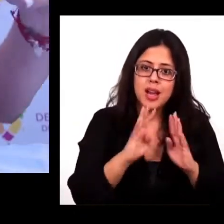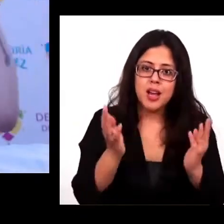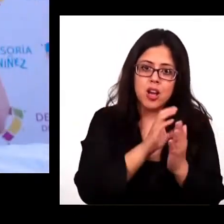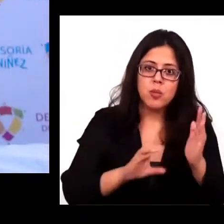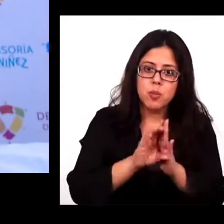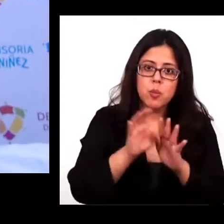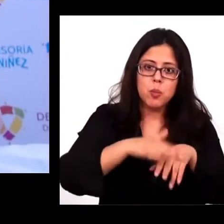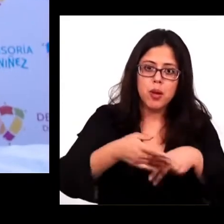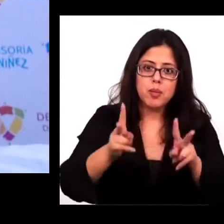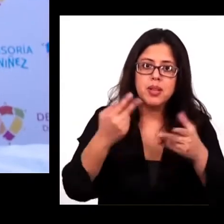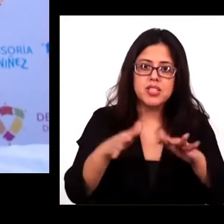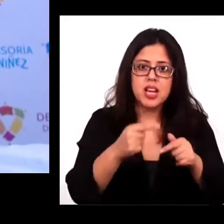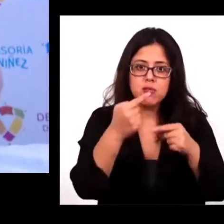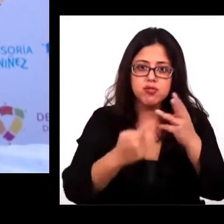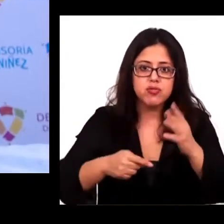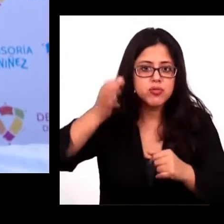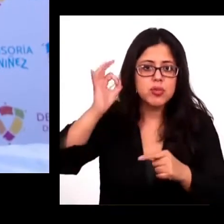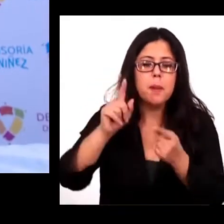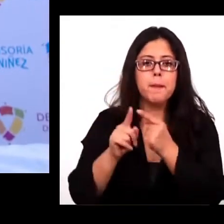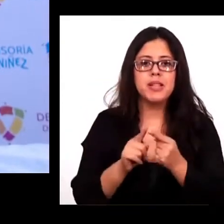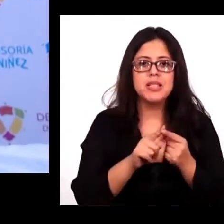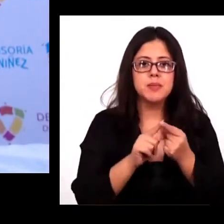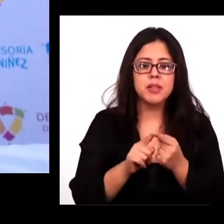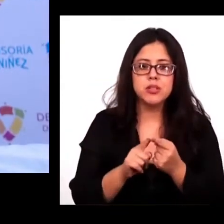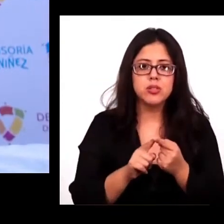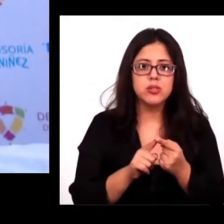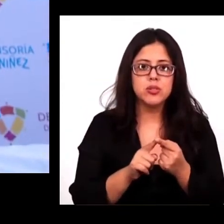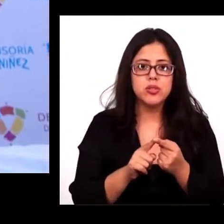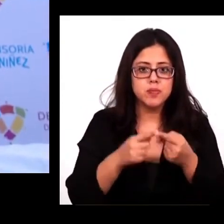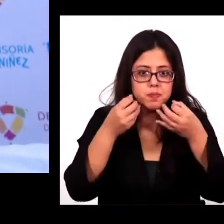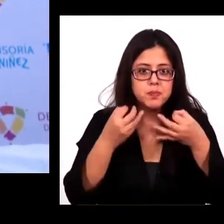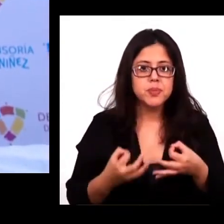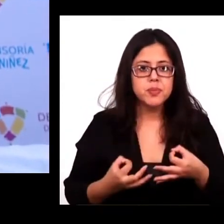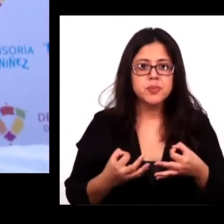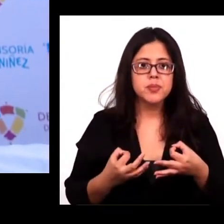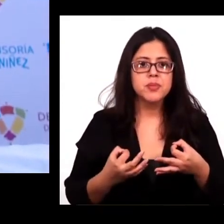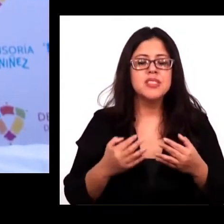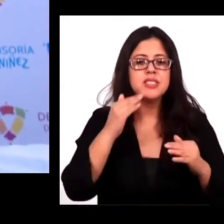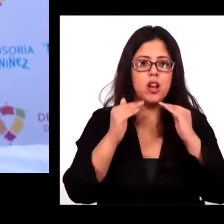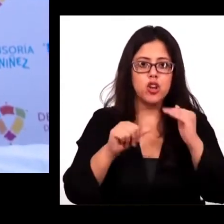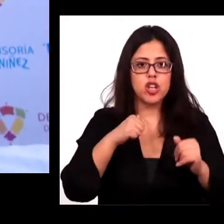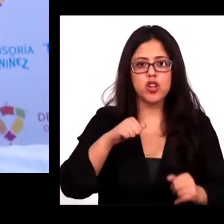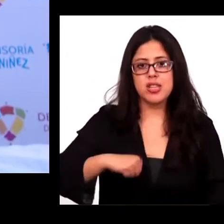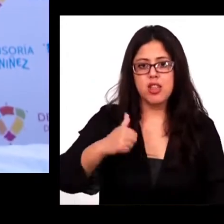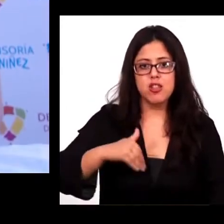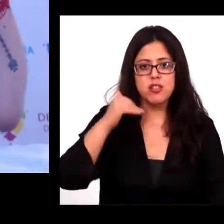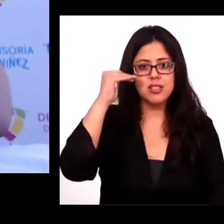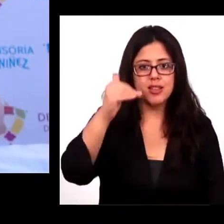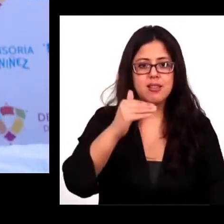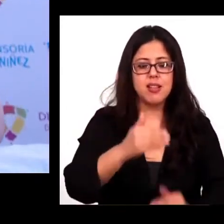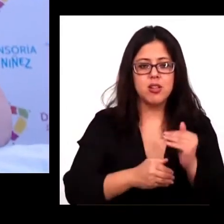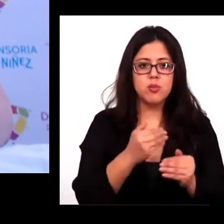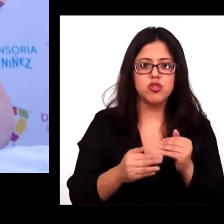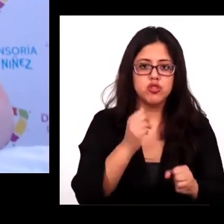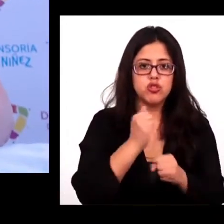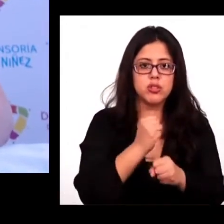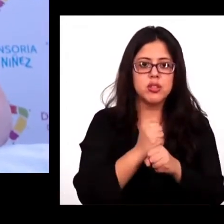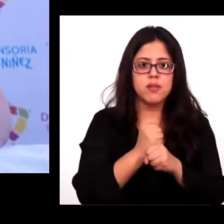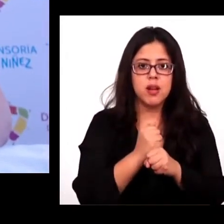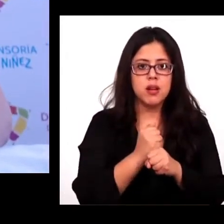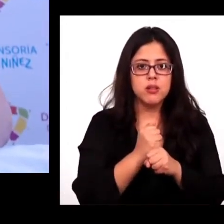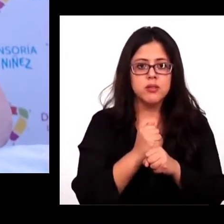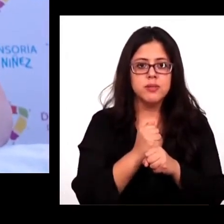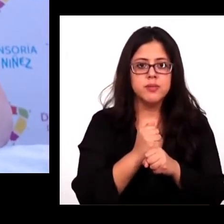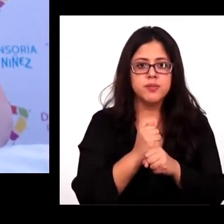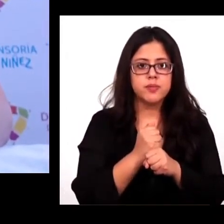sus distintas instancias la participación directa e incidente de los propios niños, niñas y adolescentes en los procesos de trabajo que van a